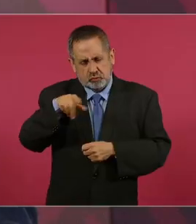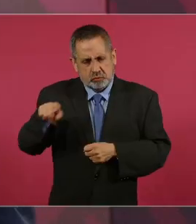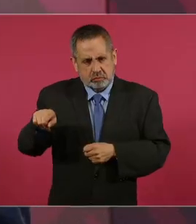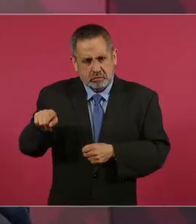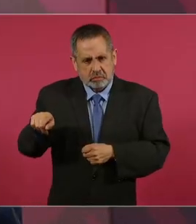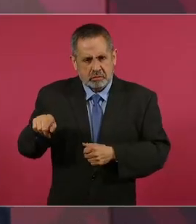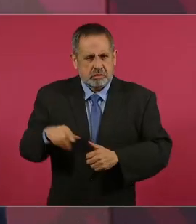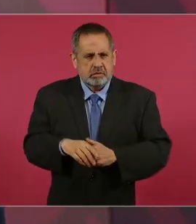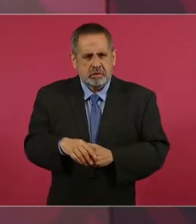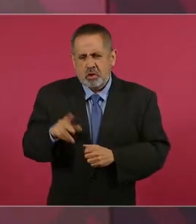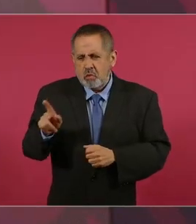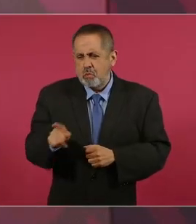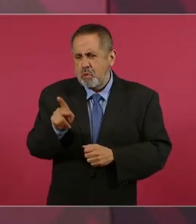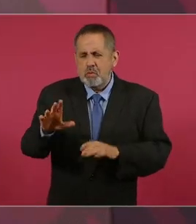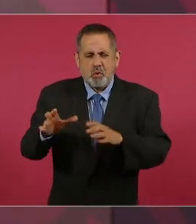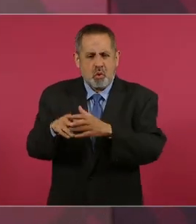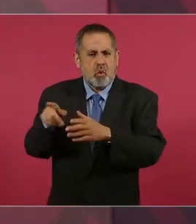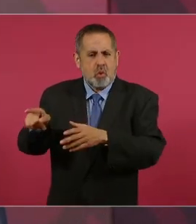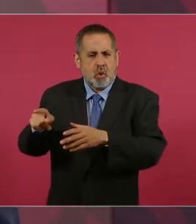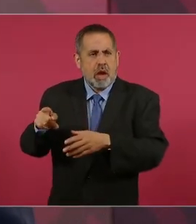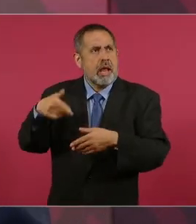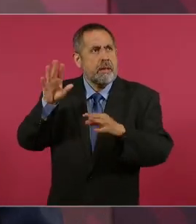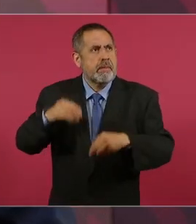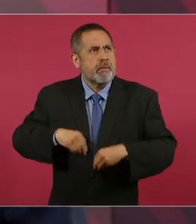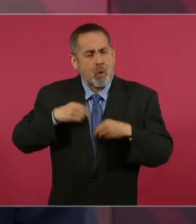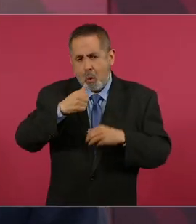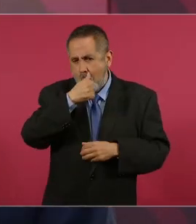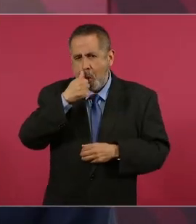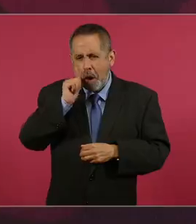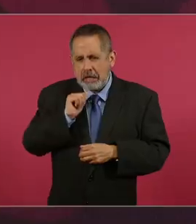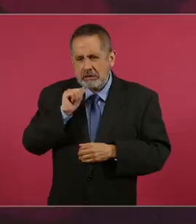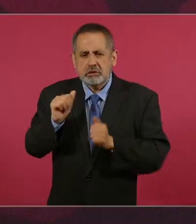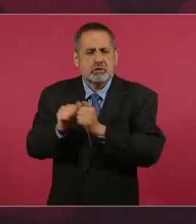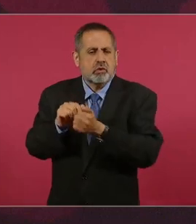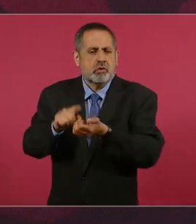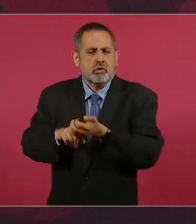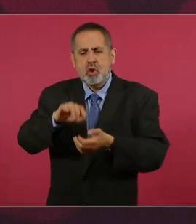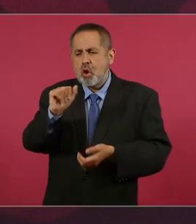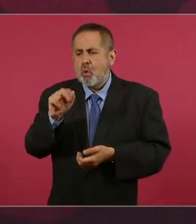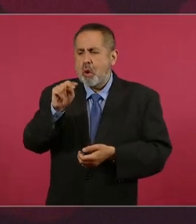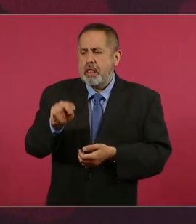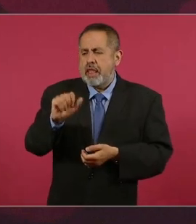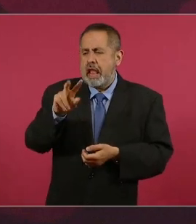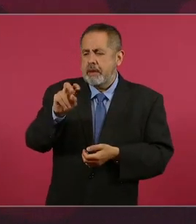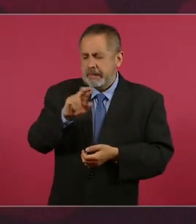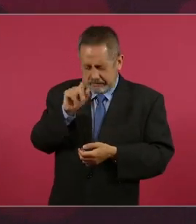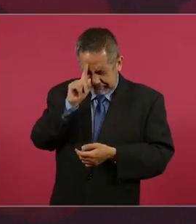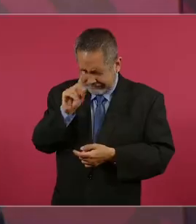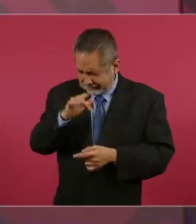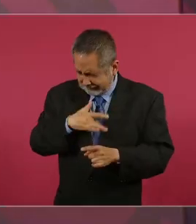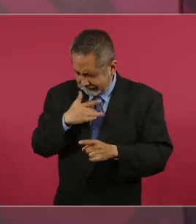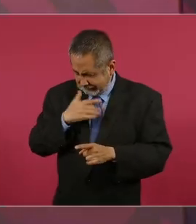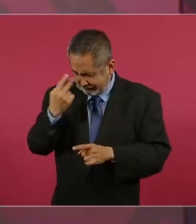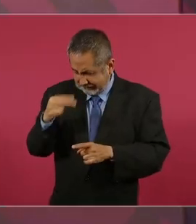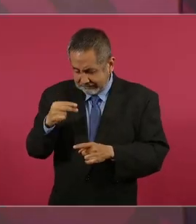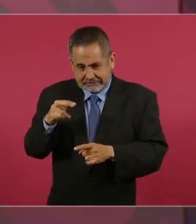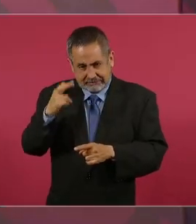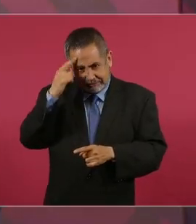en un pueblo donde estuvo Juárez con Juan Álvarez. Ahora se llama,